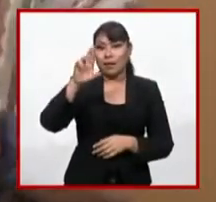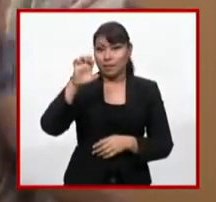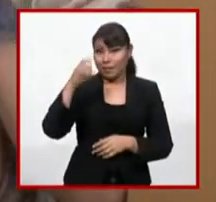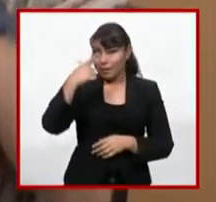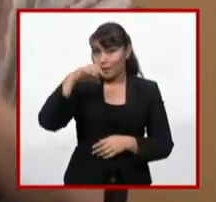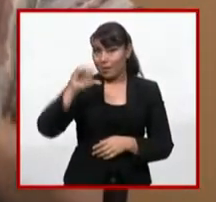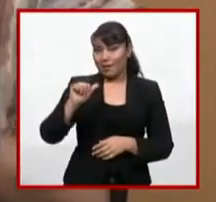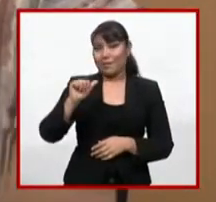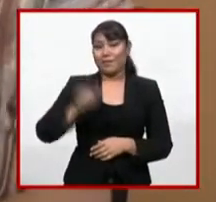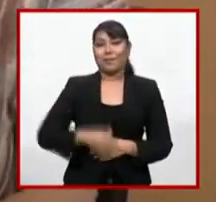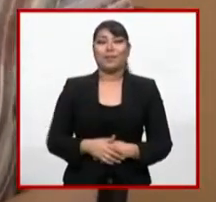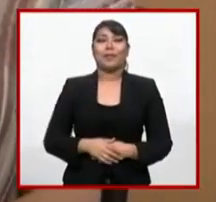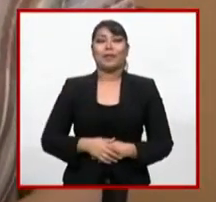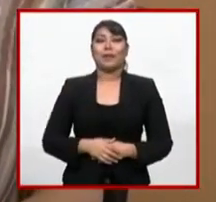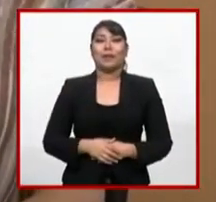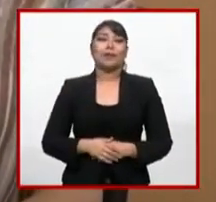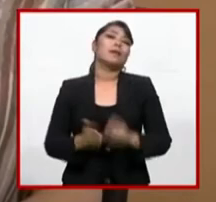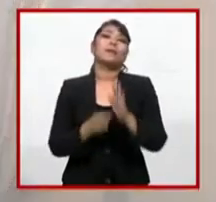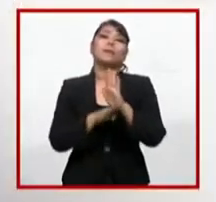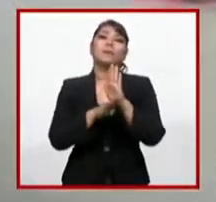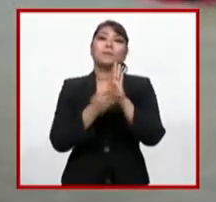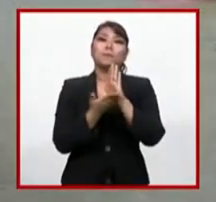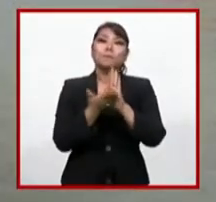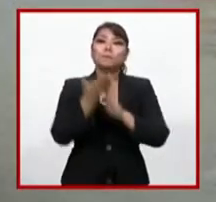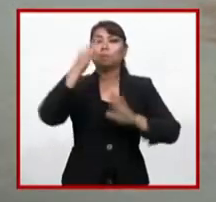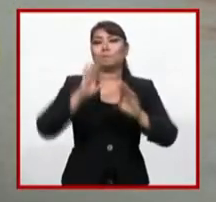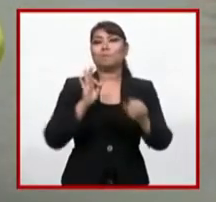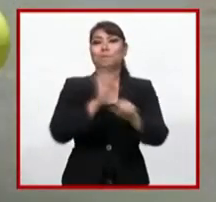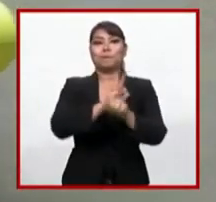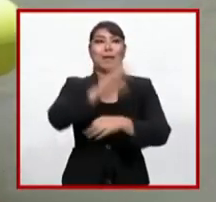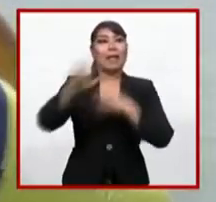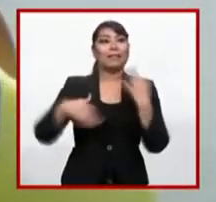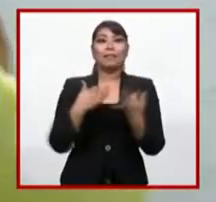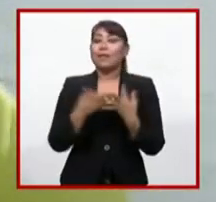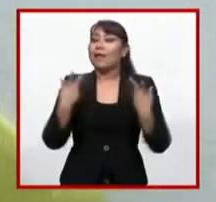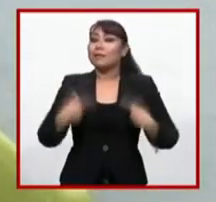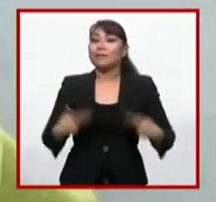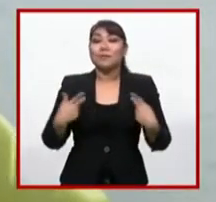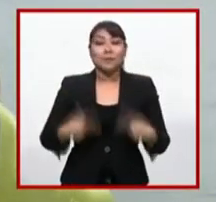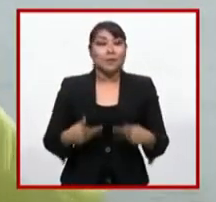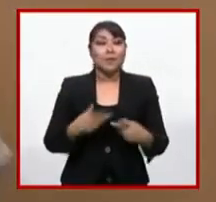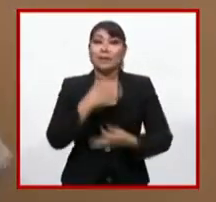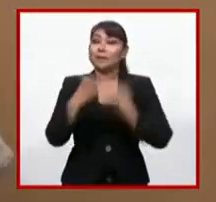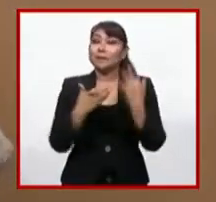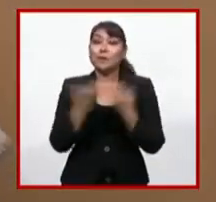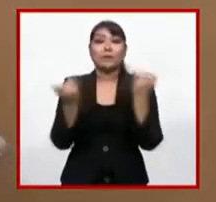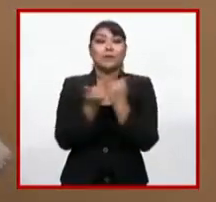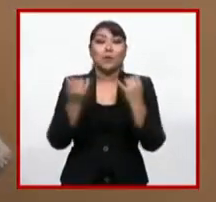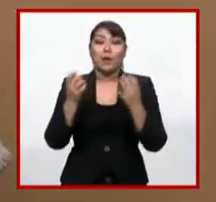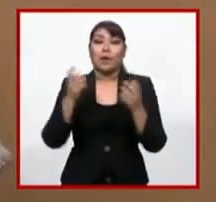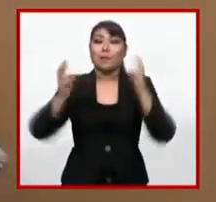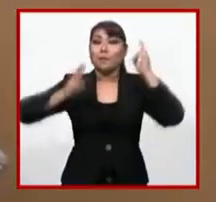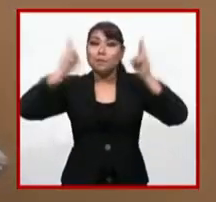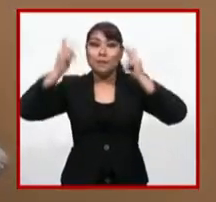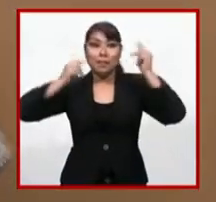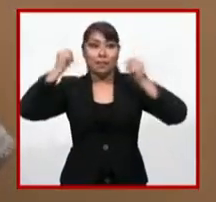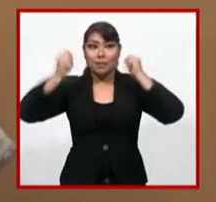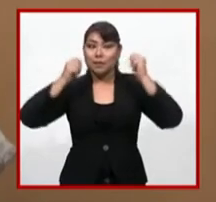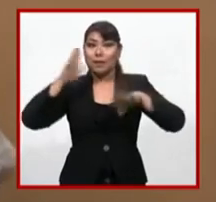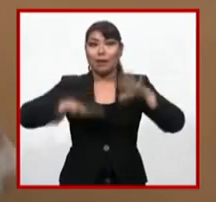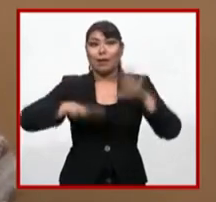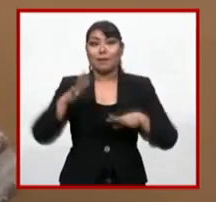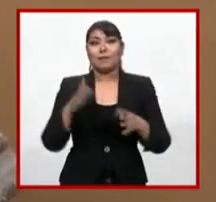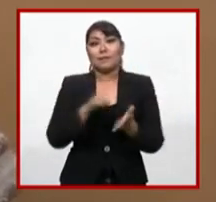este esfuerzo, beneficiamos a todas nuestras paisanas y paisanos como a visitantes que por su condición no podían tocar el